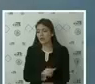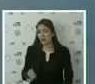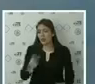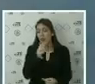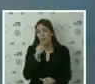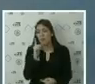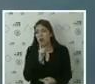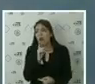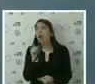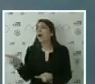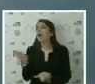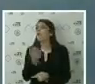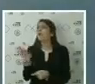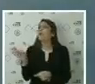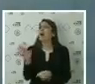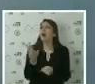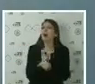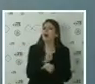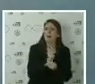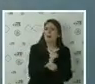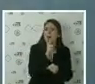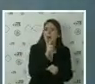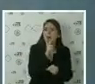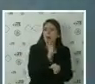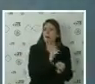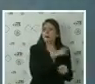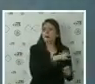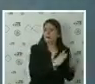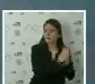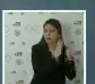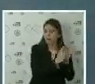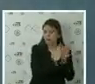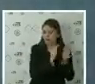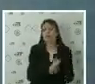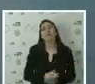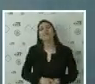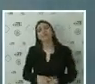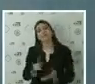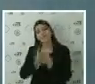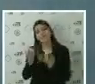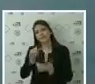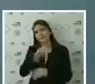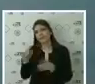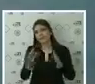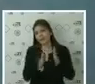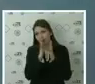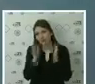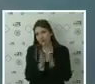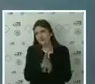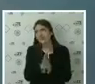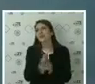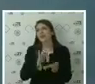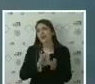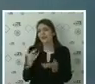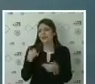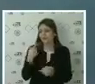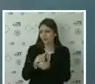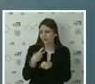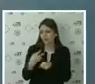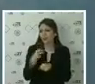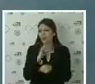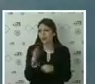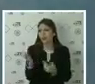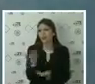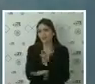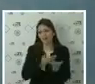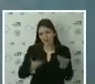niños inviten a sus papás a incorporarse. Muchas gracias por la participación, muchas gracias por permitirme haber estado aquí y compartir